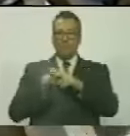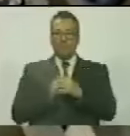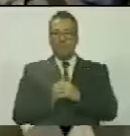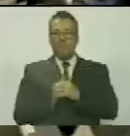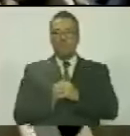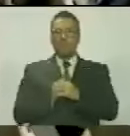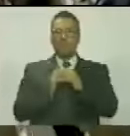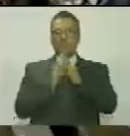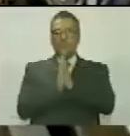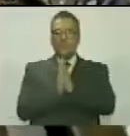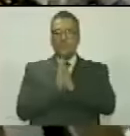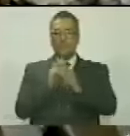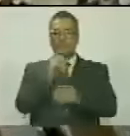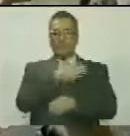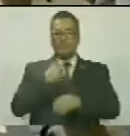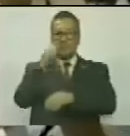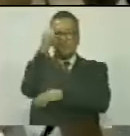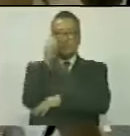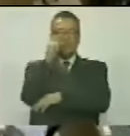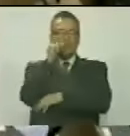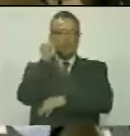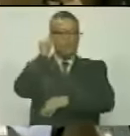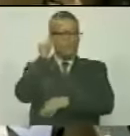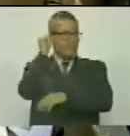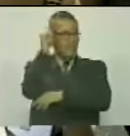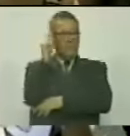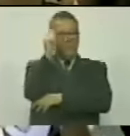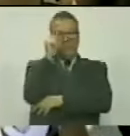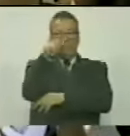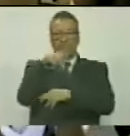Ocupen sus curules, queridos diputados, queridas diputadas.